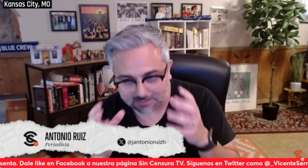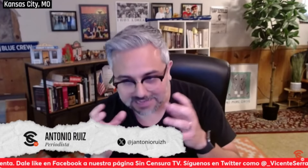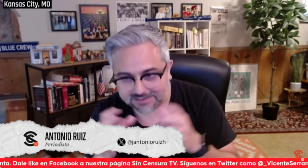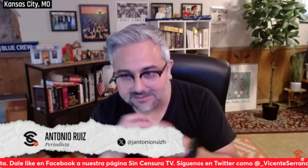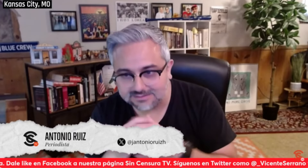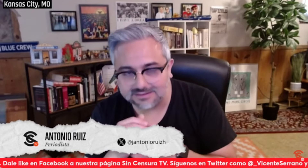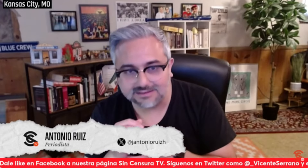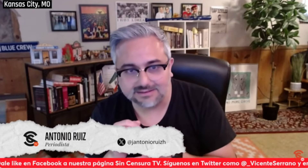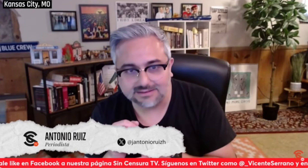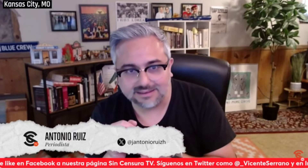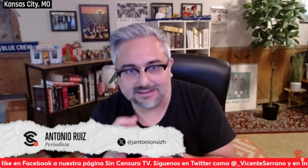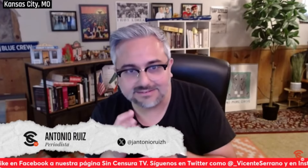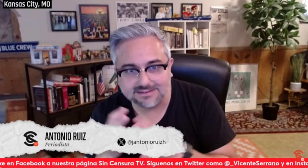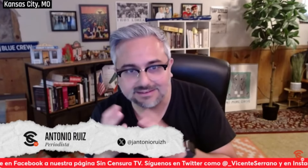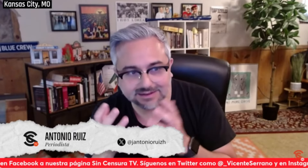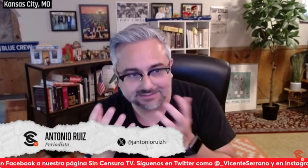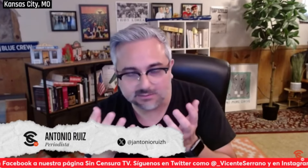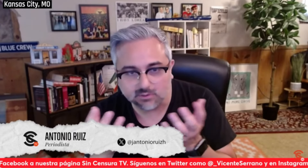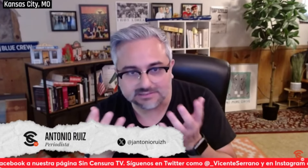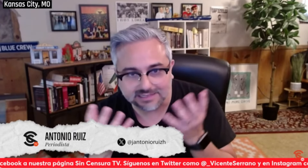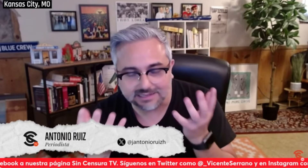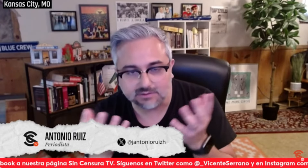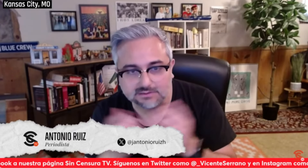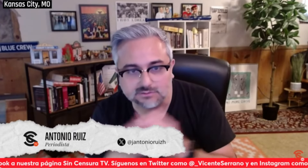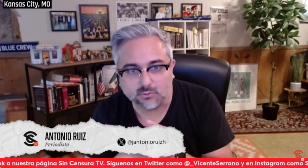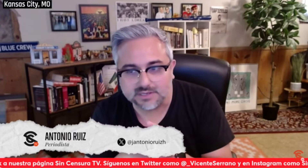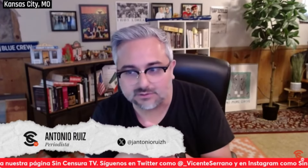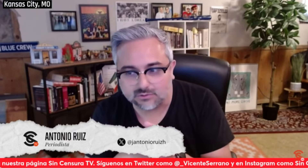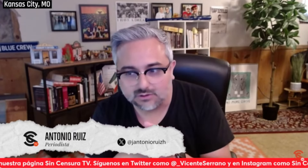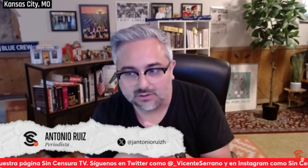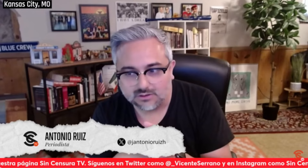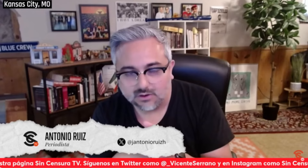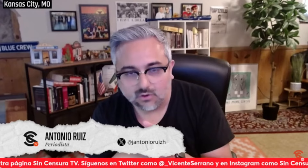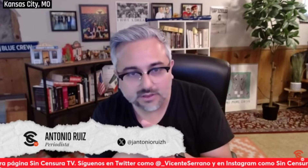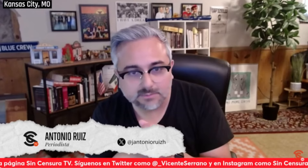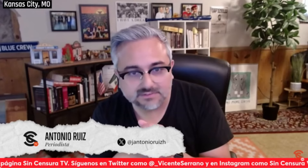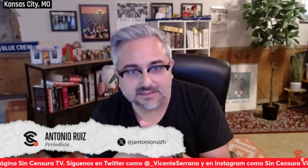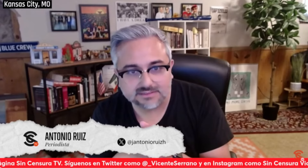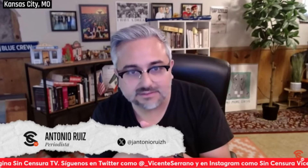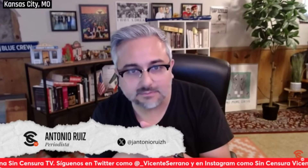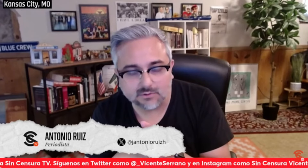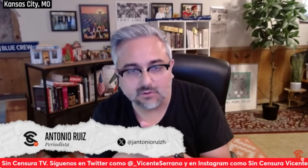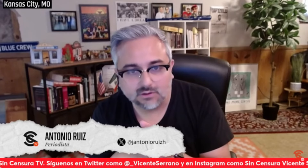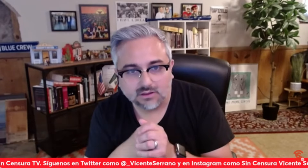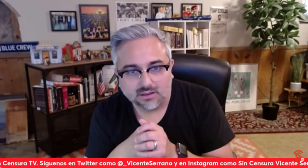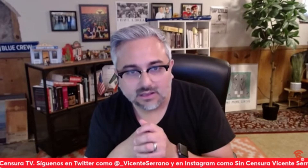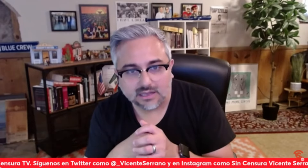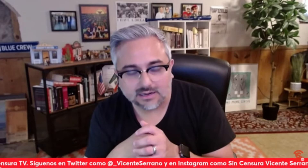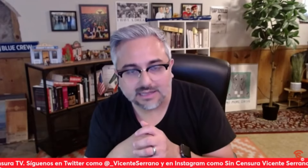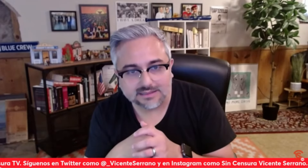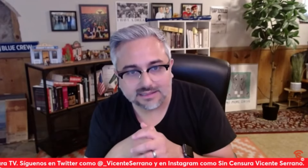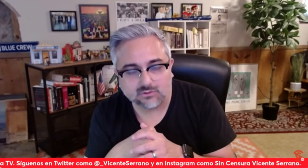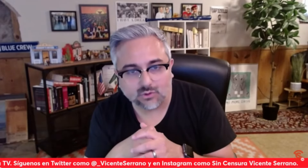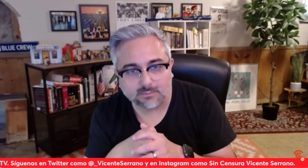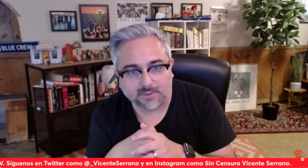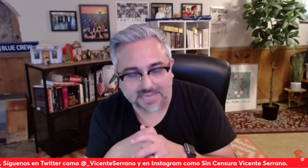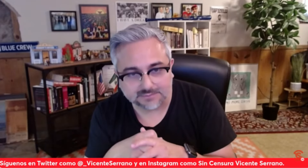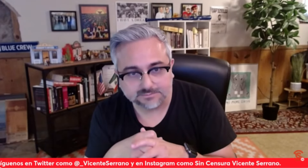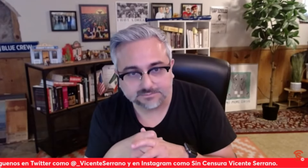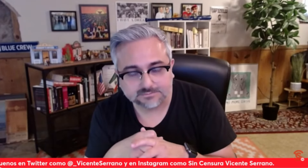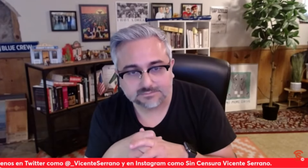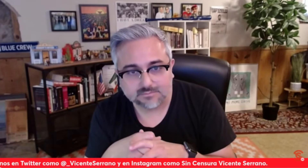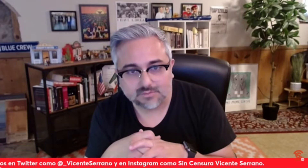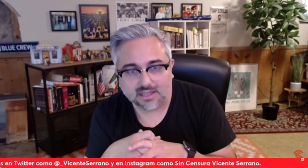Al hablar de ese racismo que está quedando al descubierto, hoy el presidente exhibió al candidato del